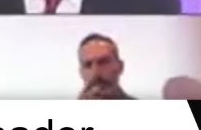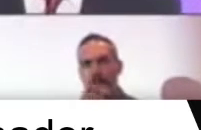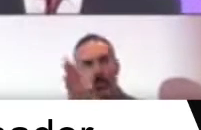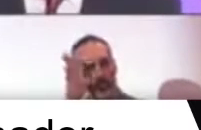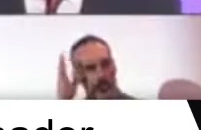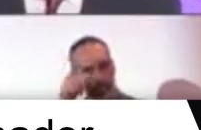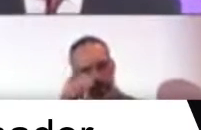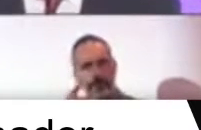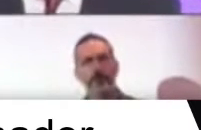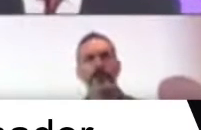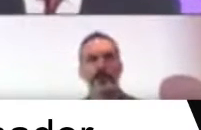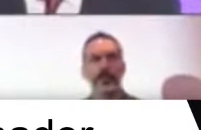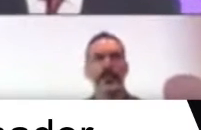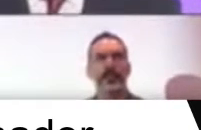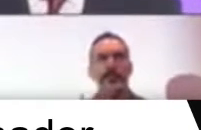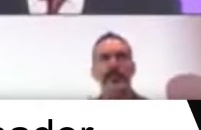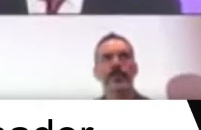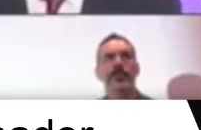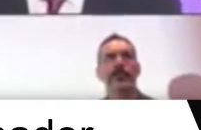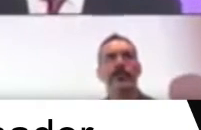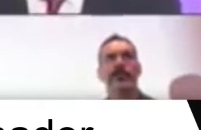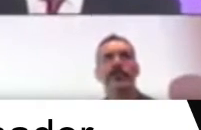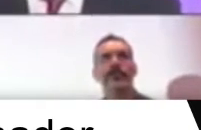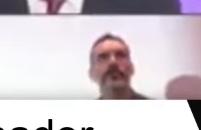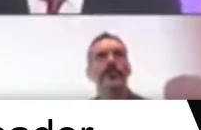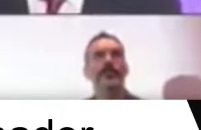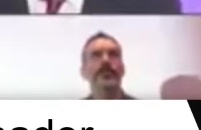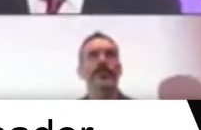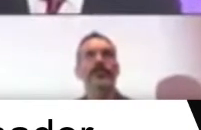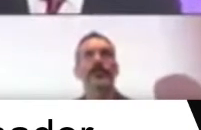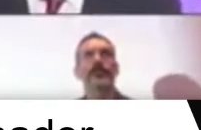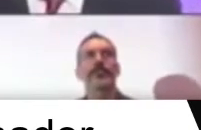¿Eres libre, Lalo? ¿Ya te diste cuenta?